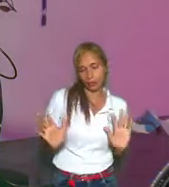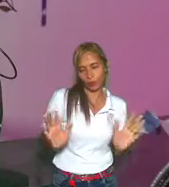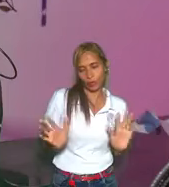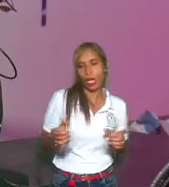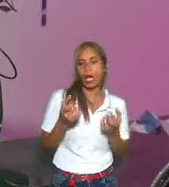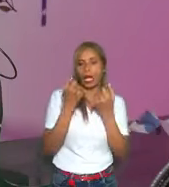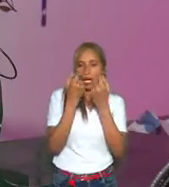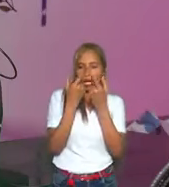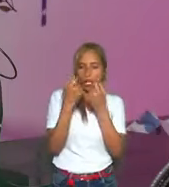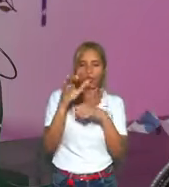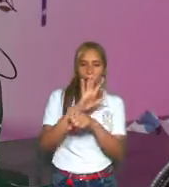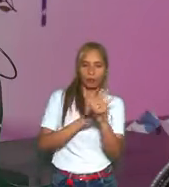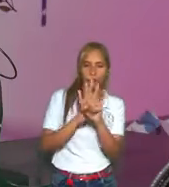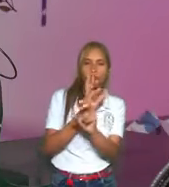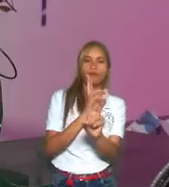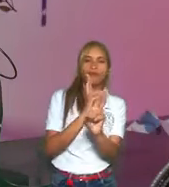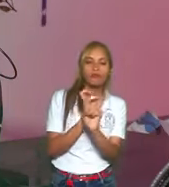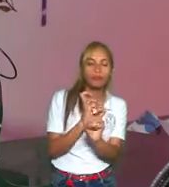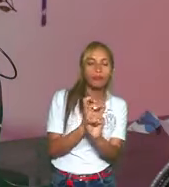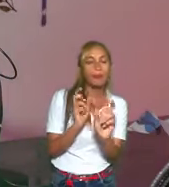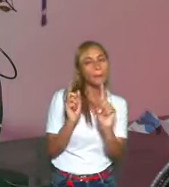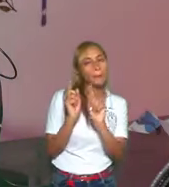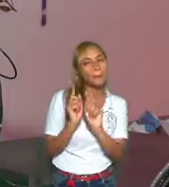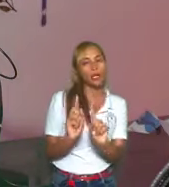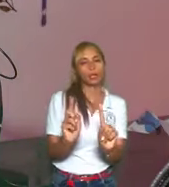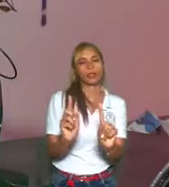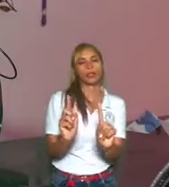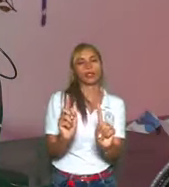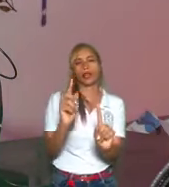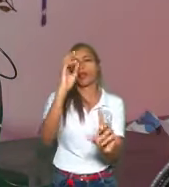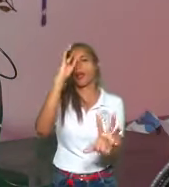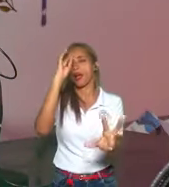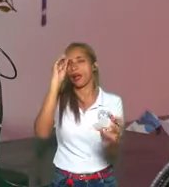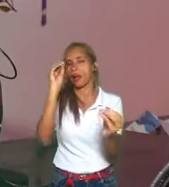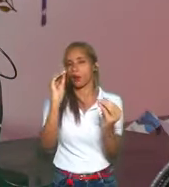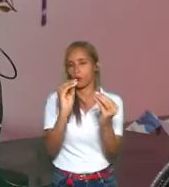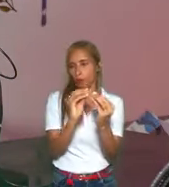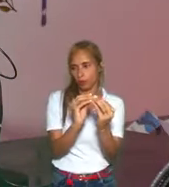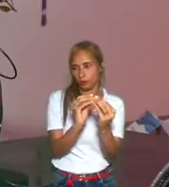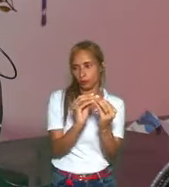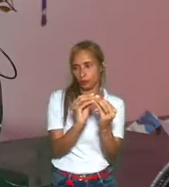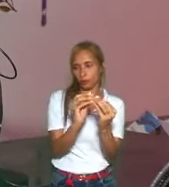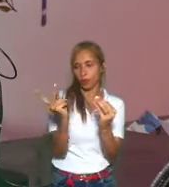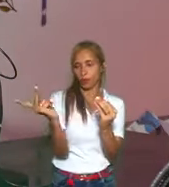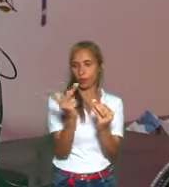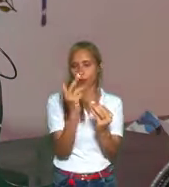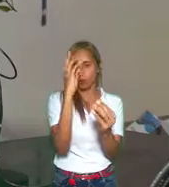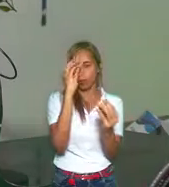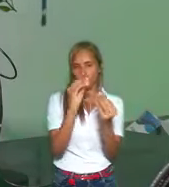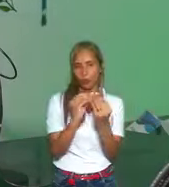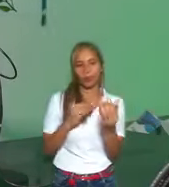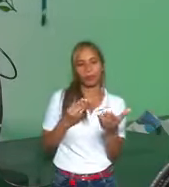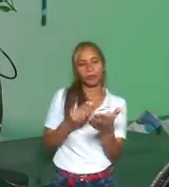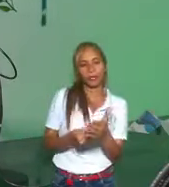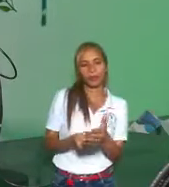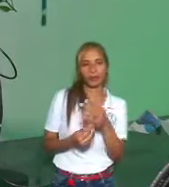usuario, pero pues llegamos como a un acuerdo y a un consenso entre las partes. A una conciliación, o sea, lo importante es que siempre, igual en